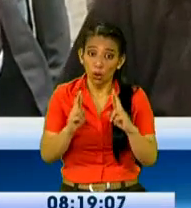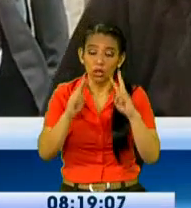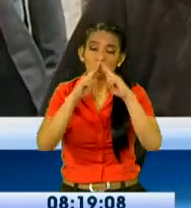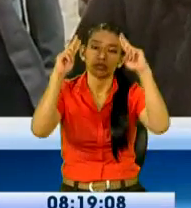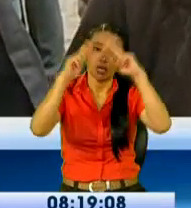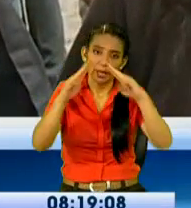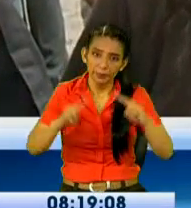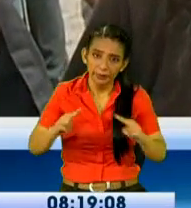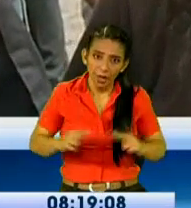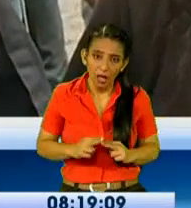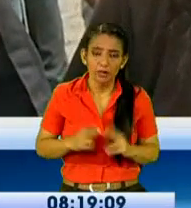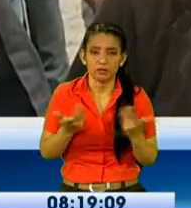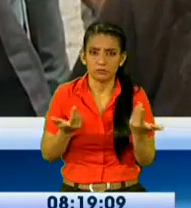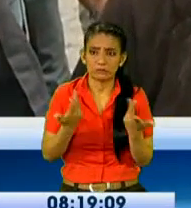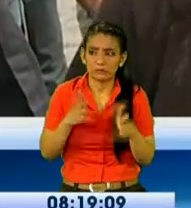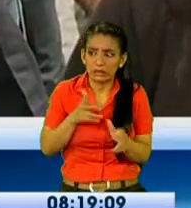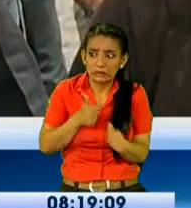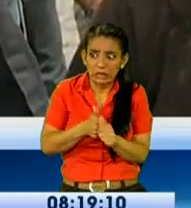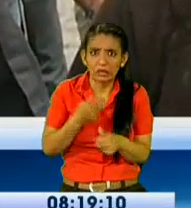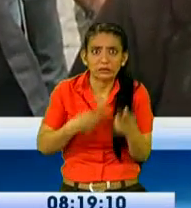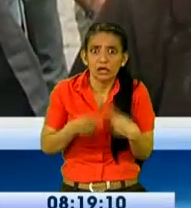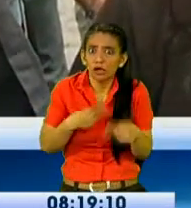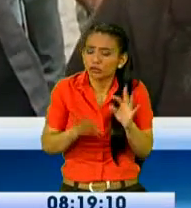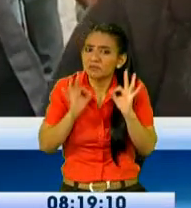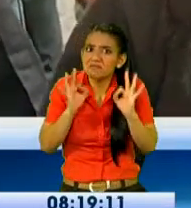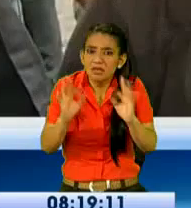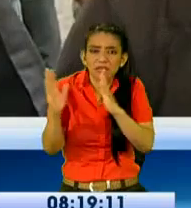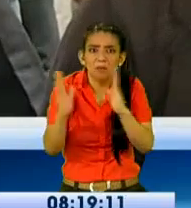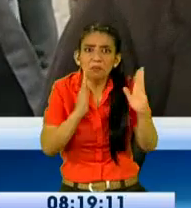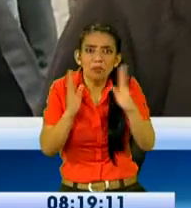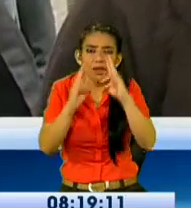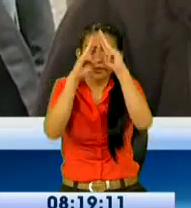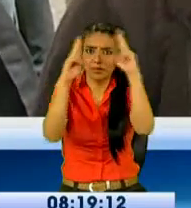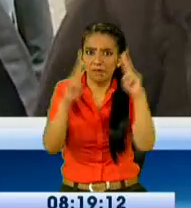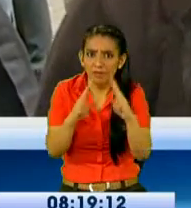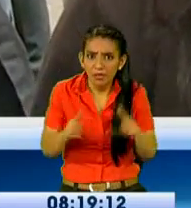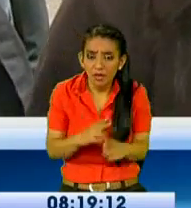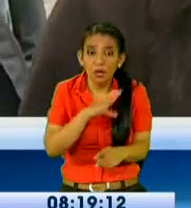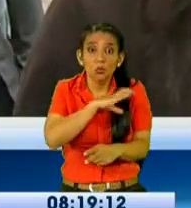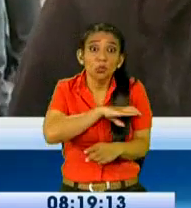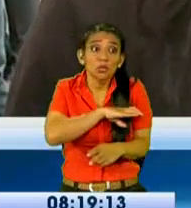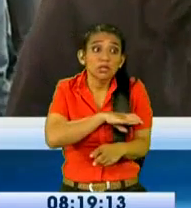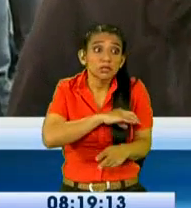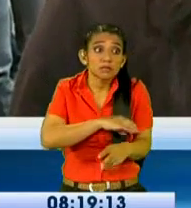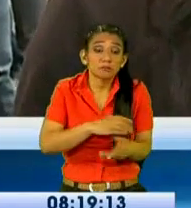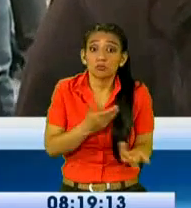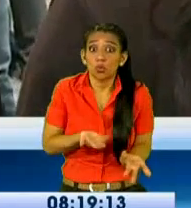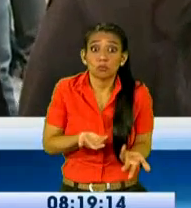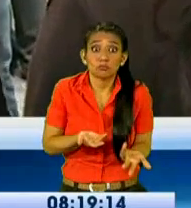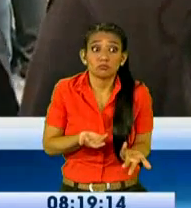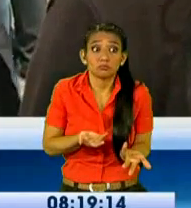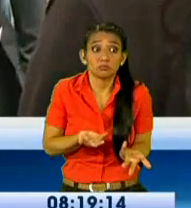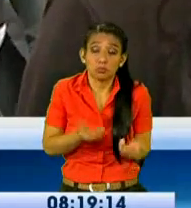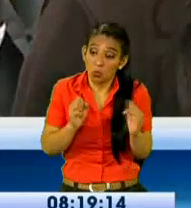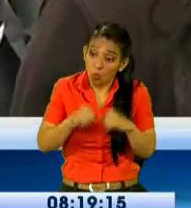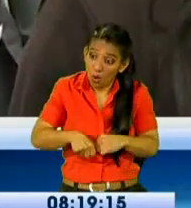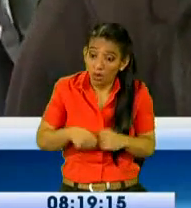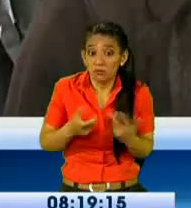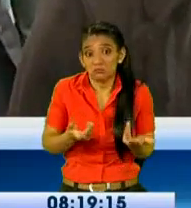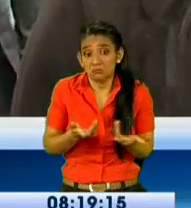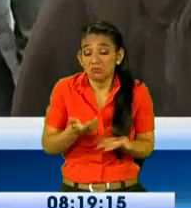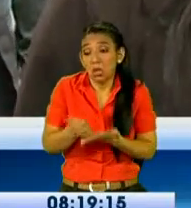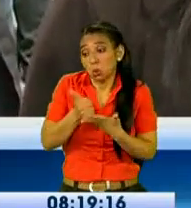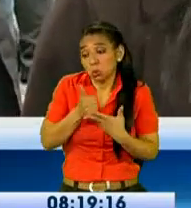se acerca una época que era buena para nosotros si el municipio no es es tan factible para nosotros